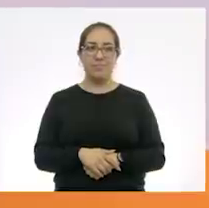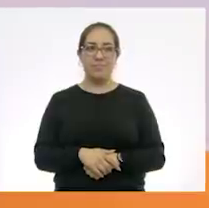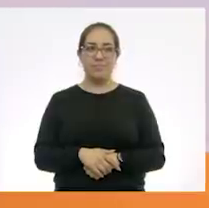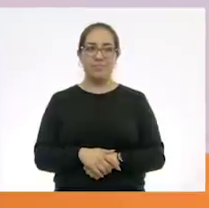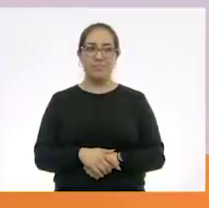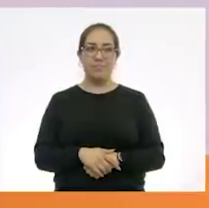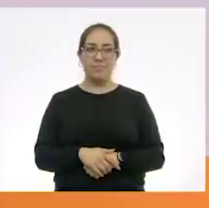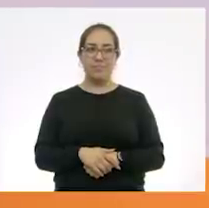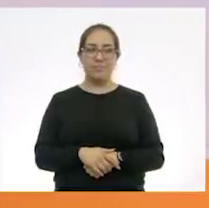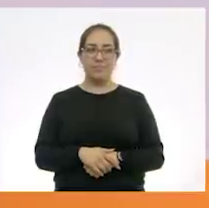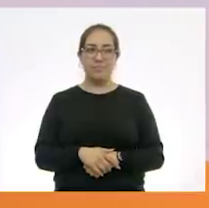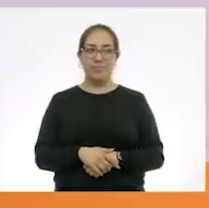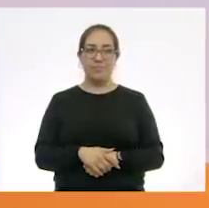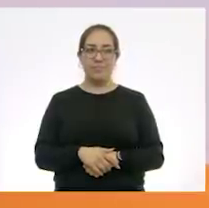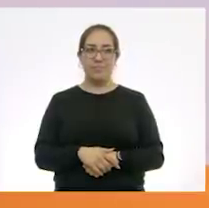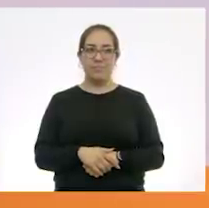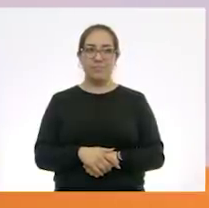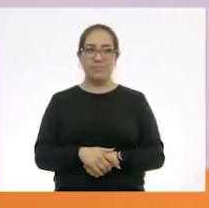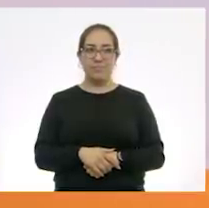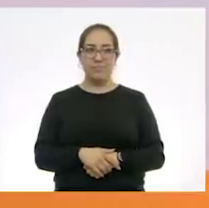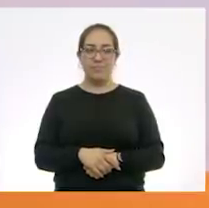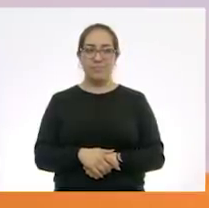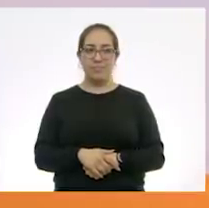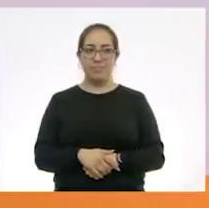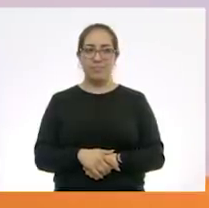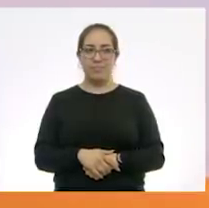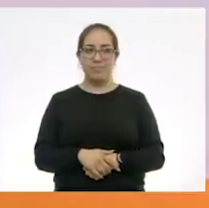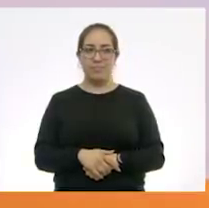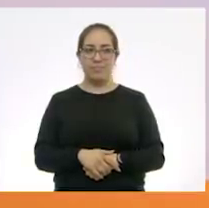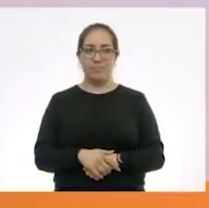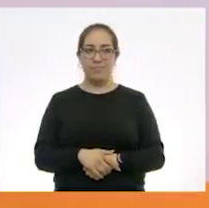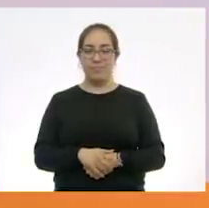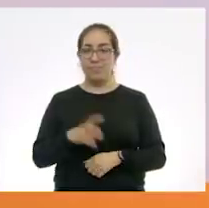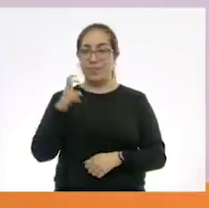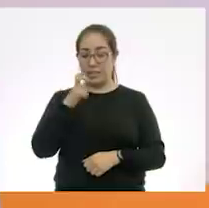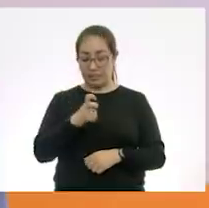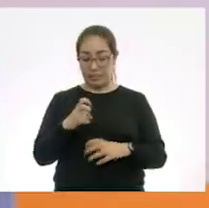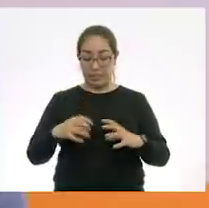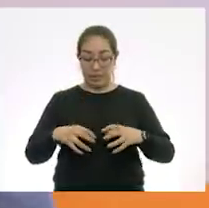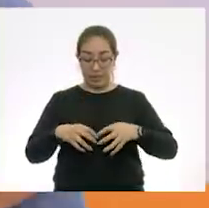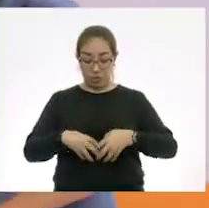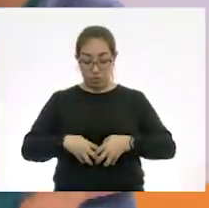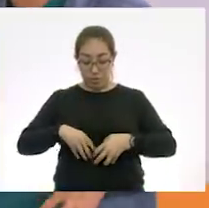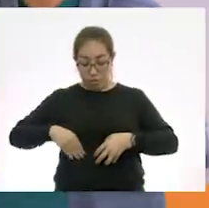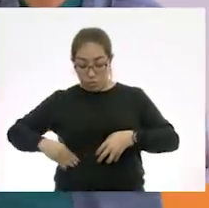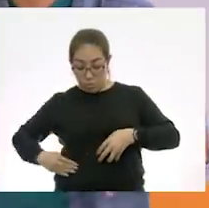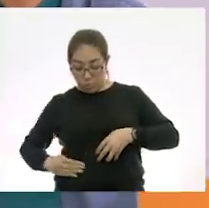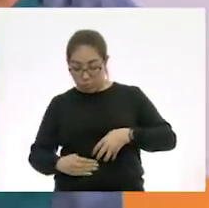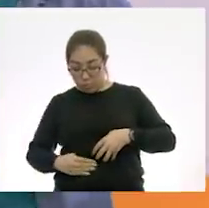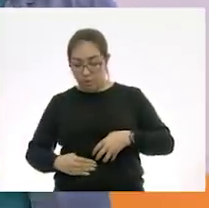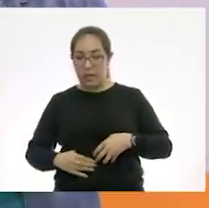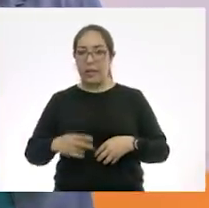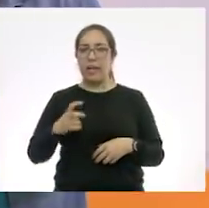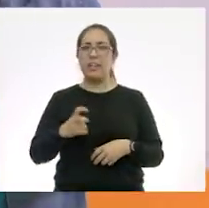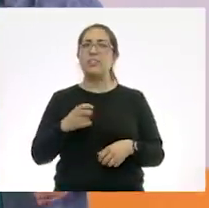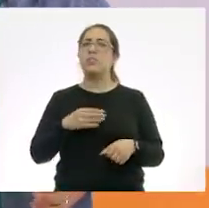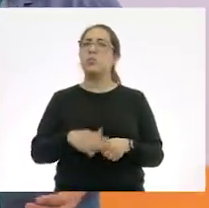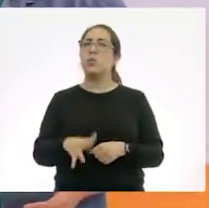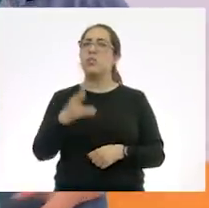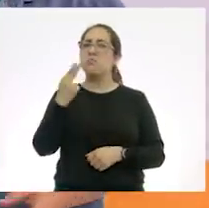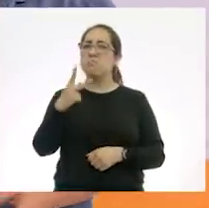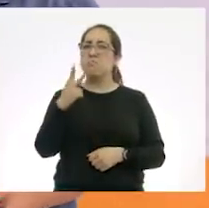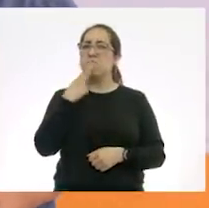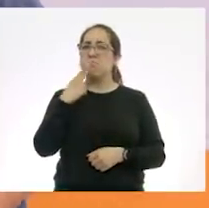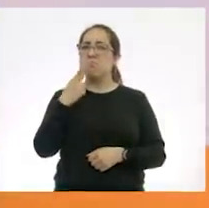Exactamente. Ese, a diferencia del hígado, va debajo del estómago. ¿Qué? ¿Y te acuerdas cuáles eran sus funciones?